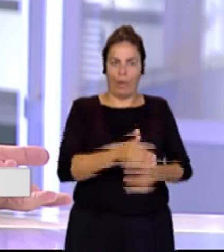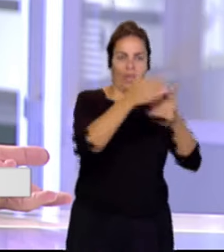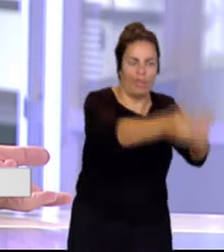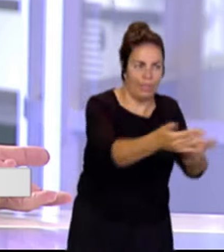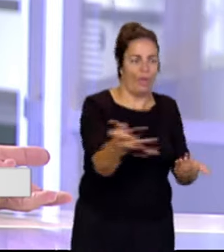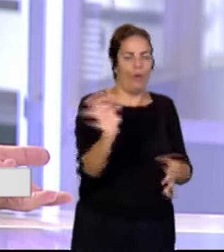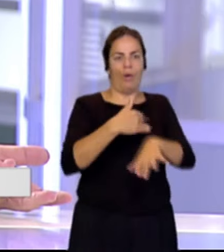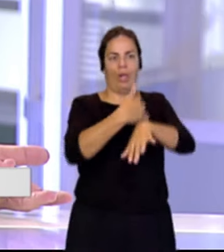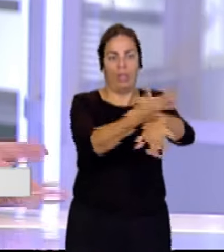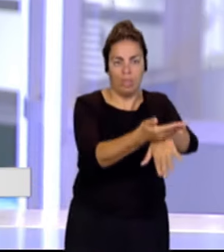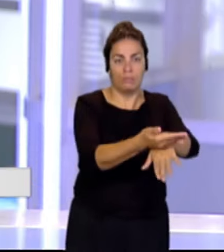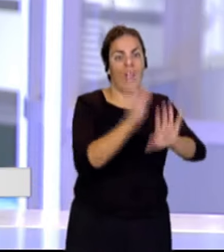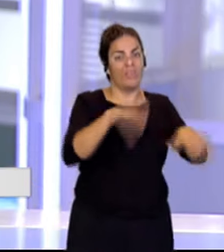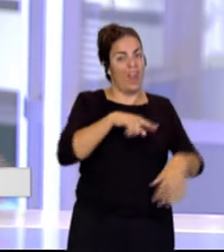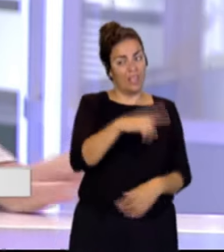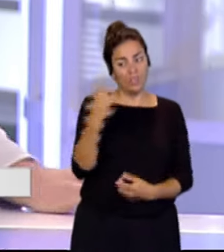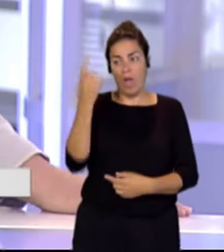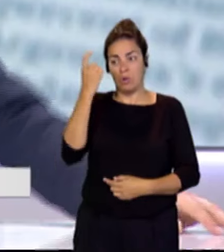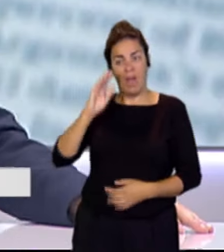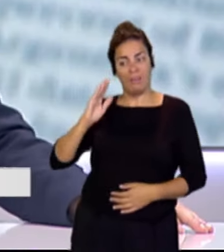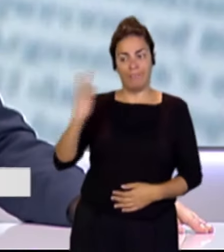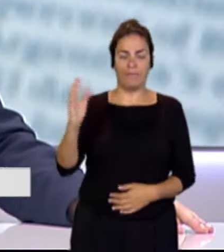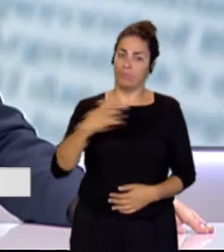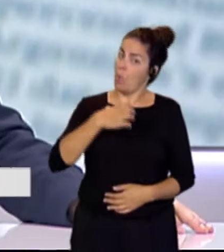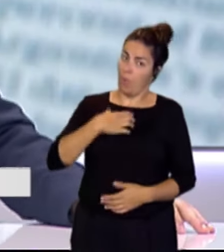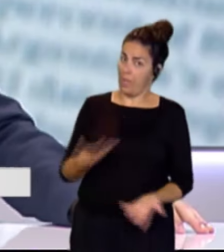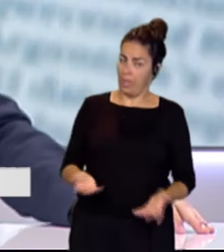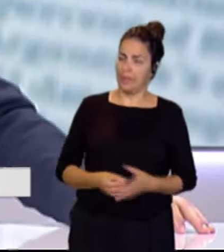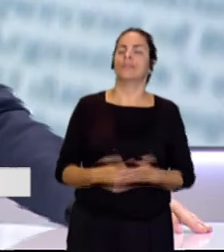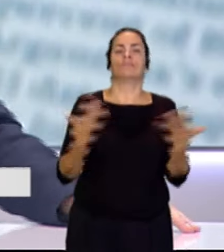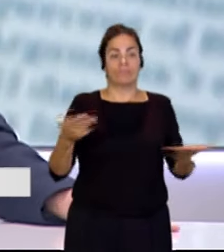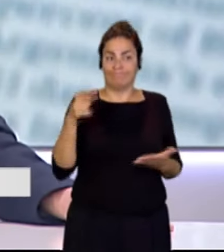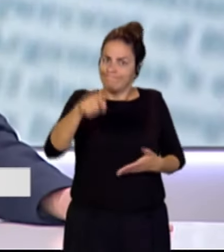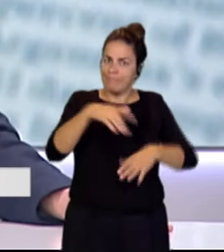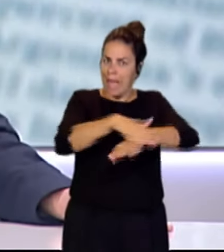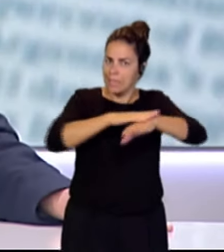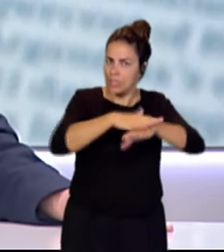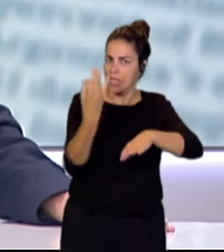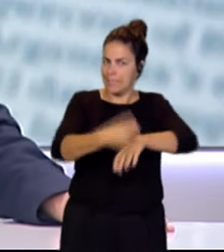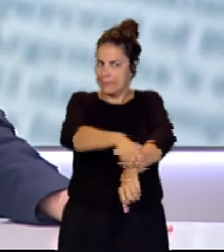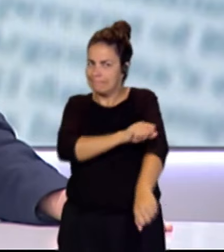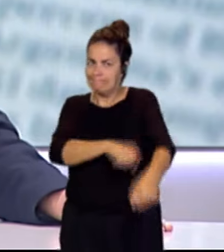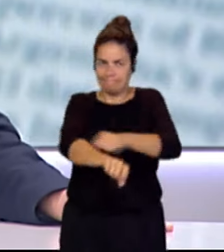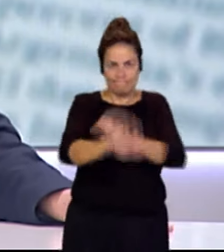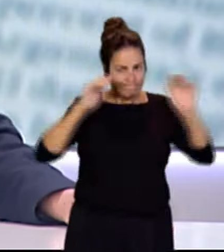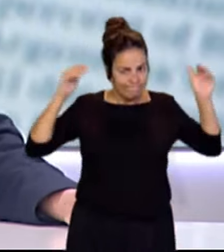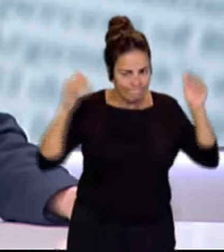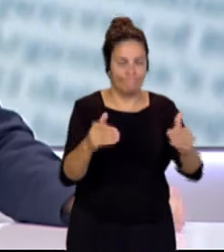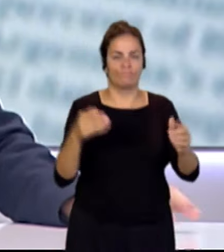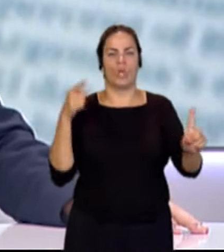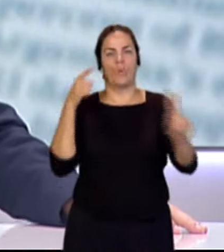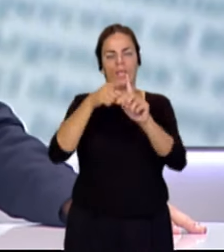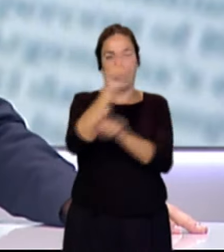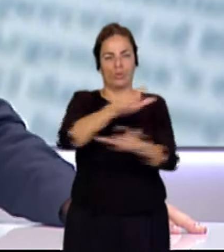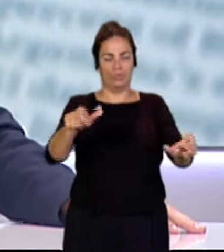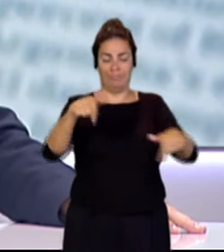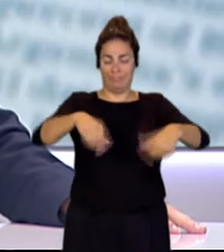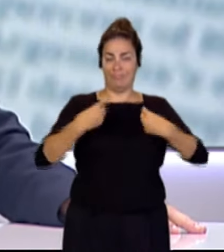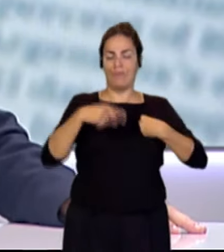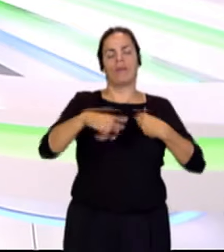repercutir en el alumnado pues al lío manos a la obra que es a lo que tienen que estar las administraciones públicas para mejorar la calidad de vida de los ciudadanos y ciudadanas